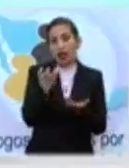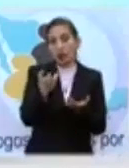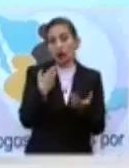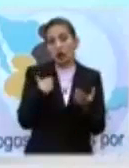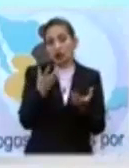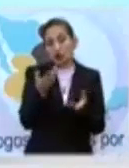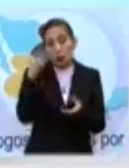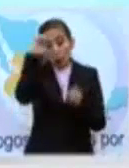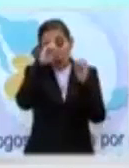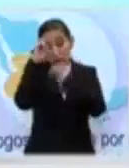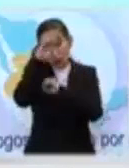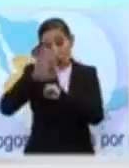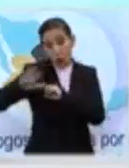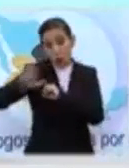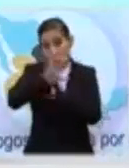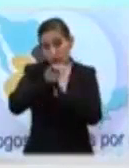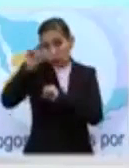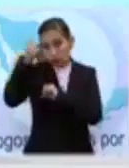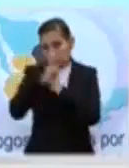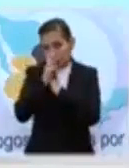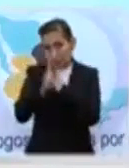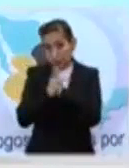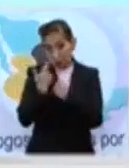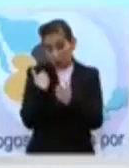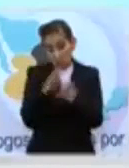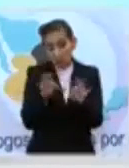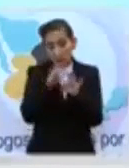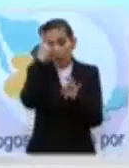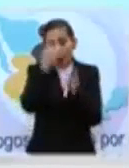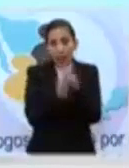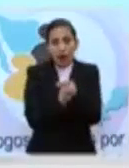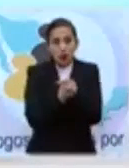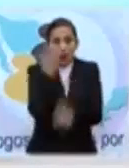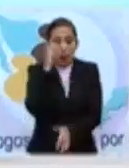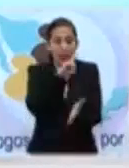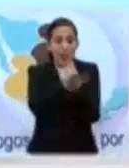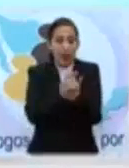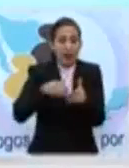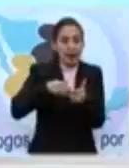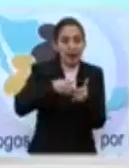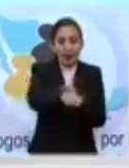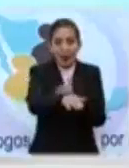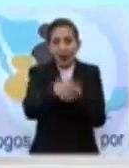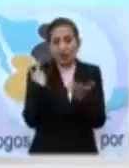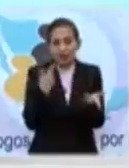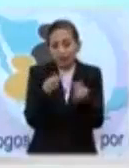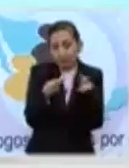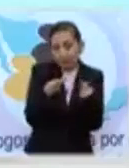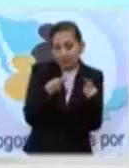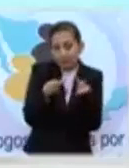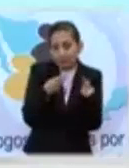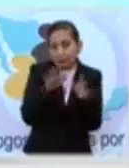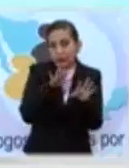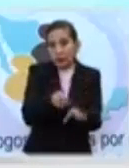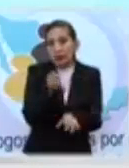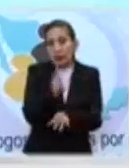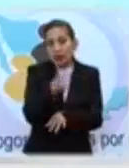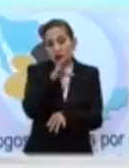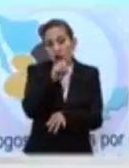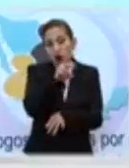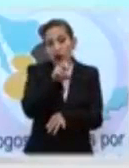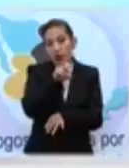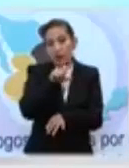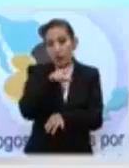comentarios además pueden ser relevantes para la nueva ley que está definiéndose sobre la operación del Coneval